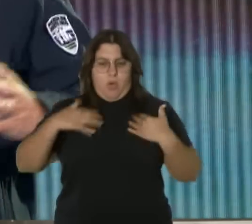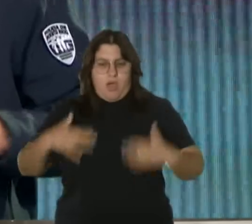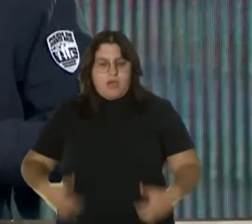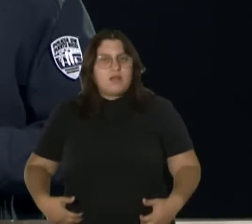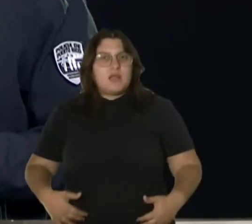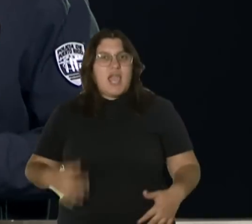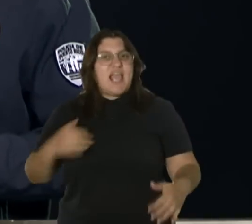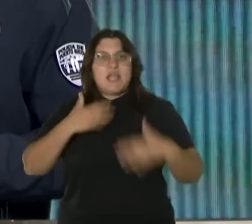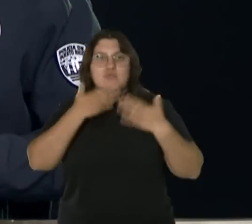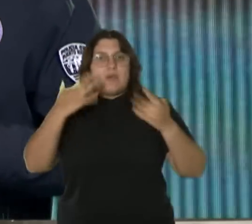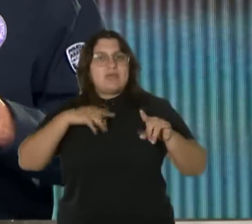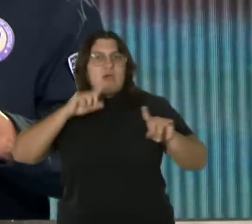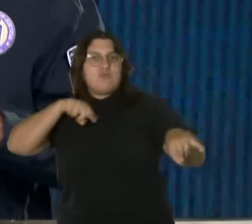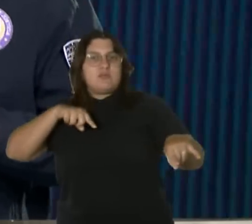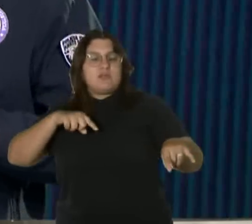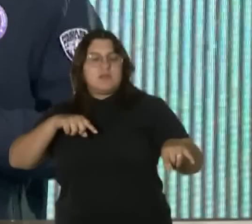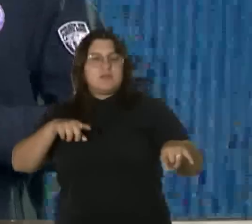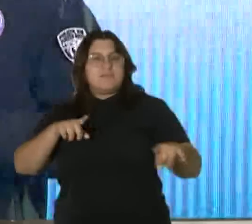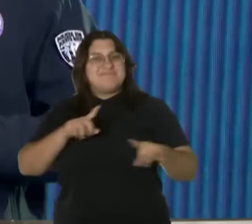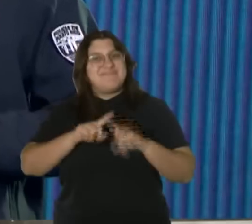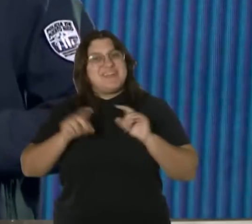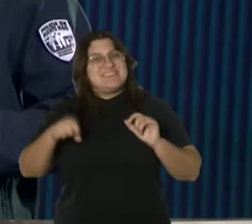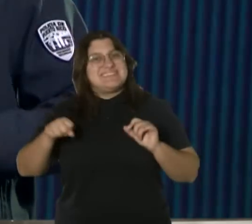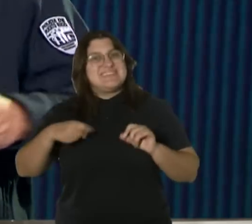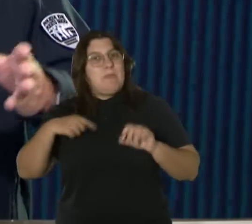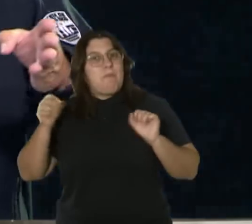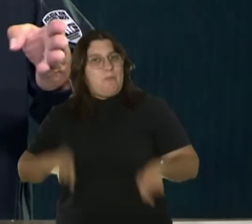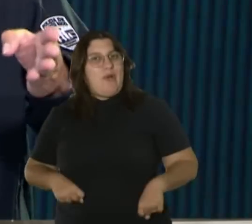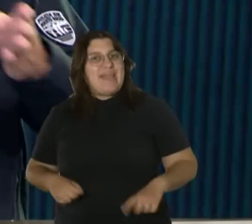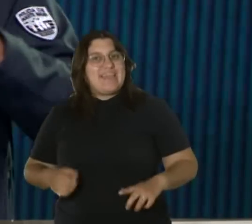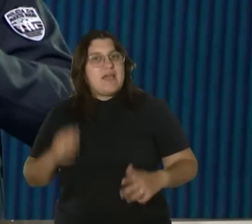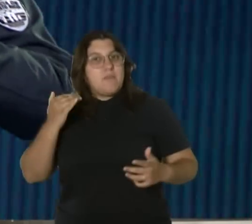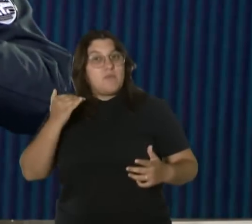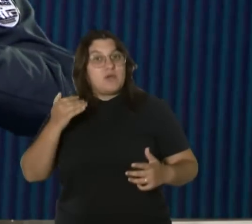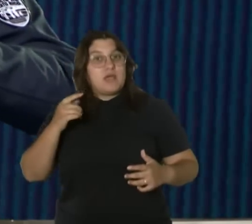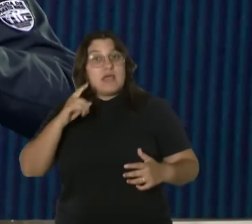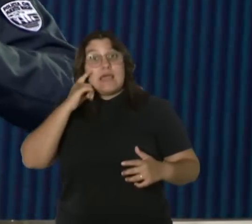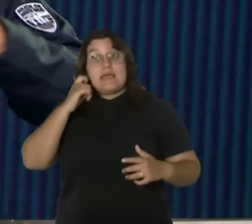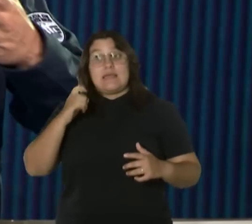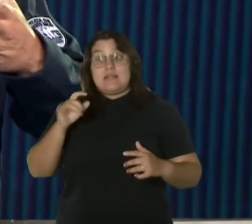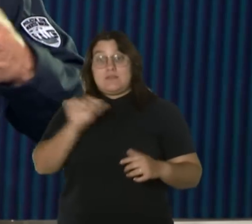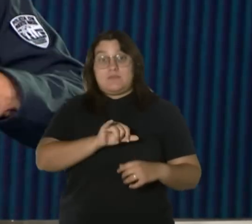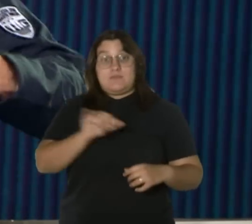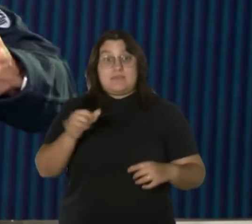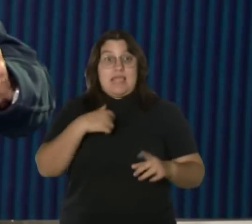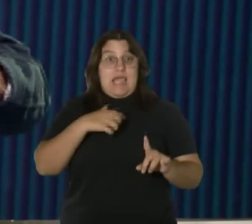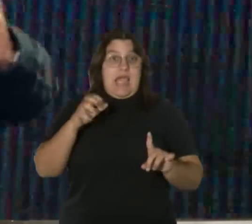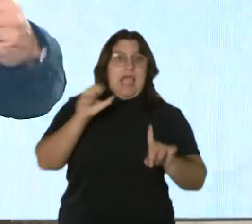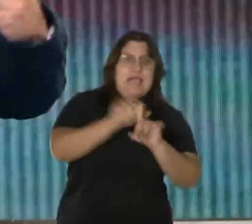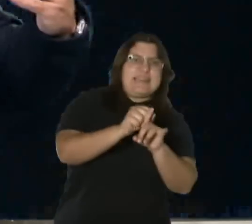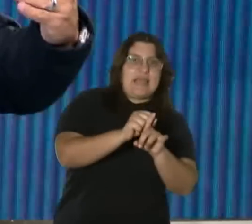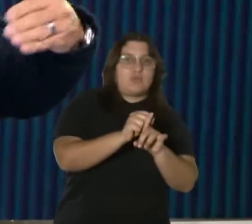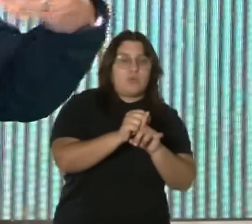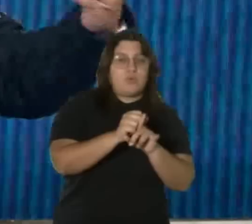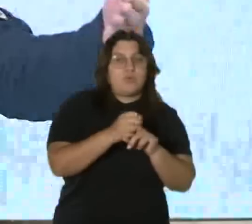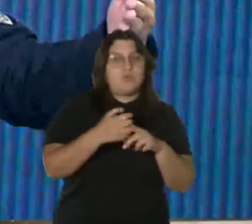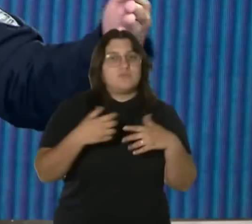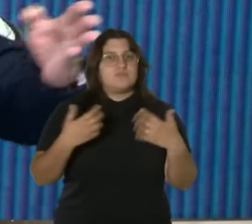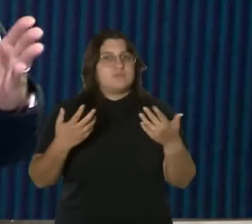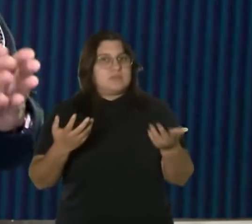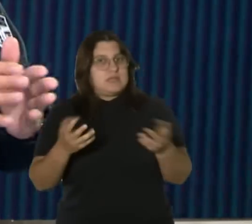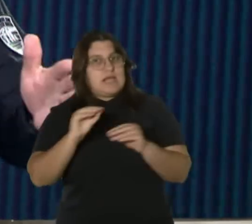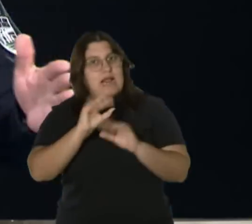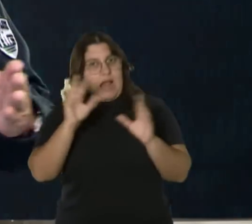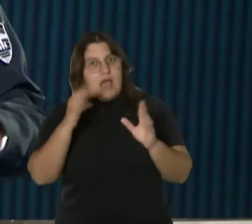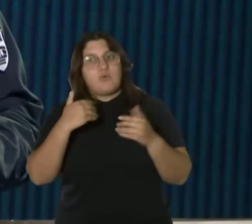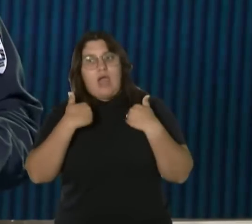no tenía una orden para registrarme pues mire si lo podía registrar porque es incidental a un arresto y claro ese arresto tiene que haber tenido motivos